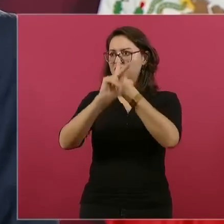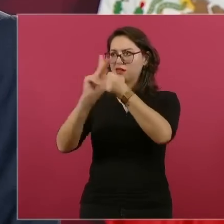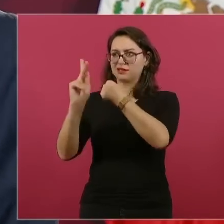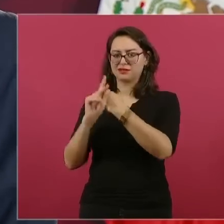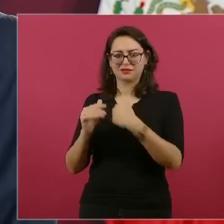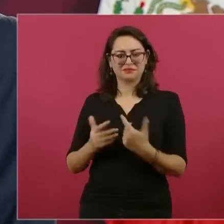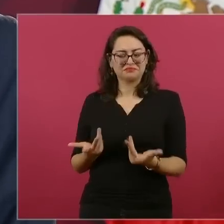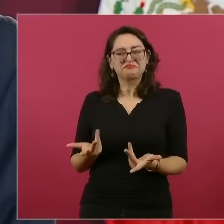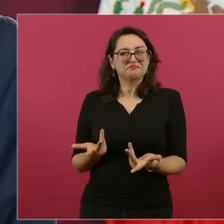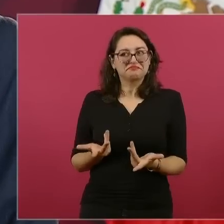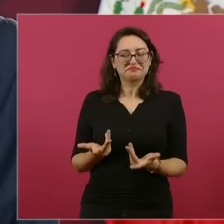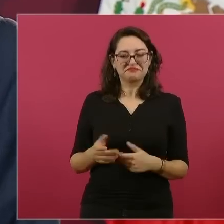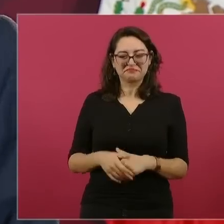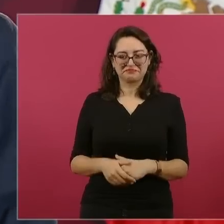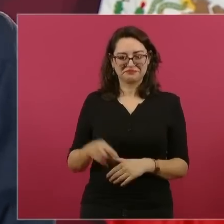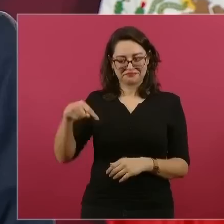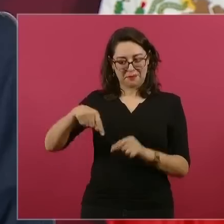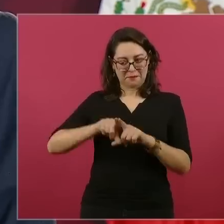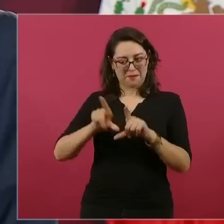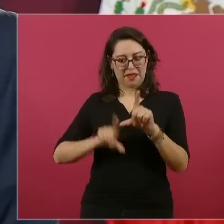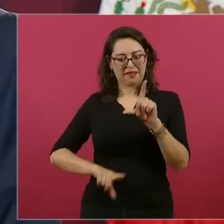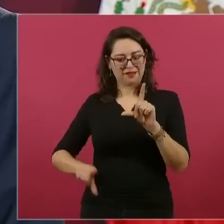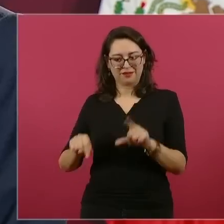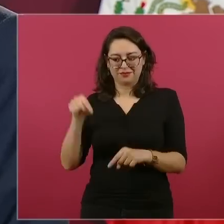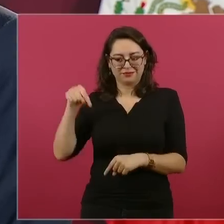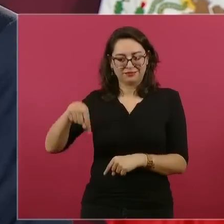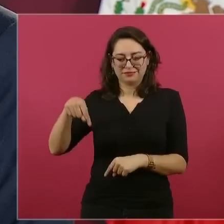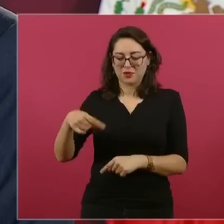y los mexicanos